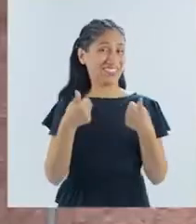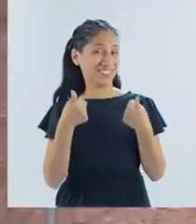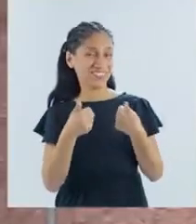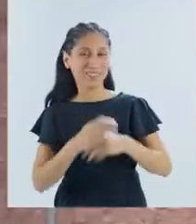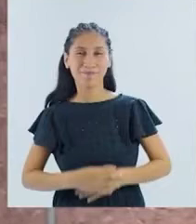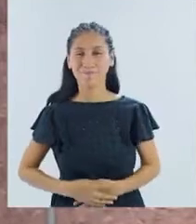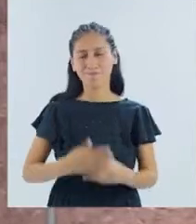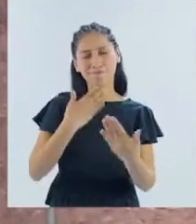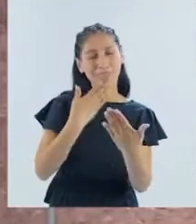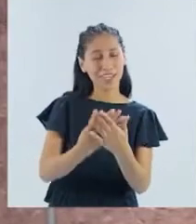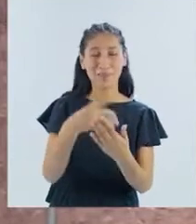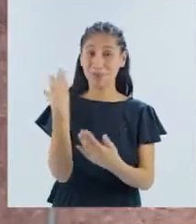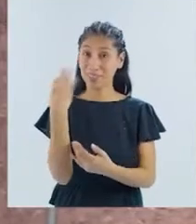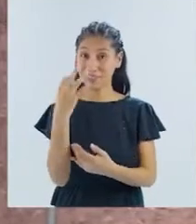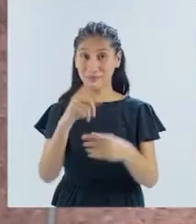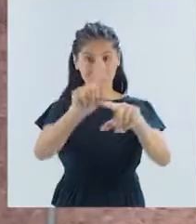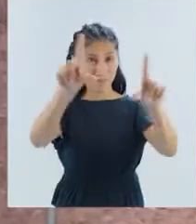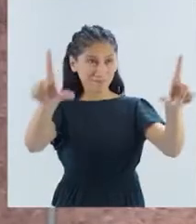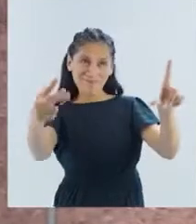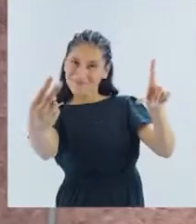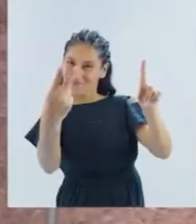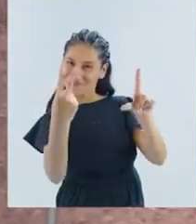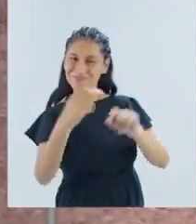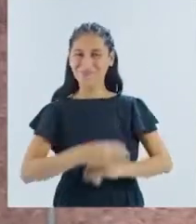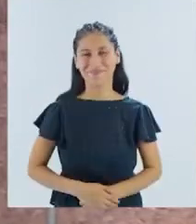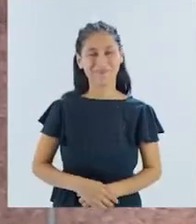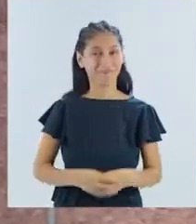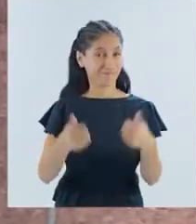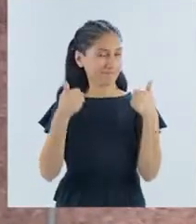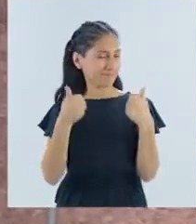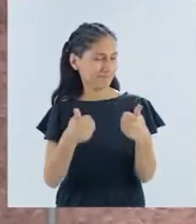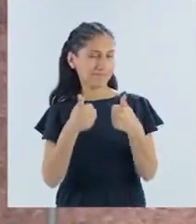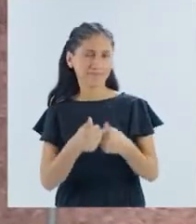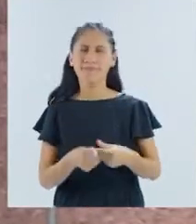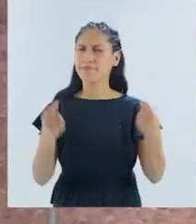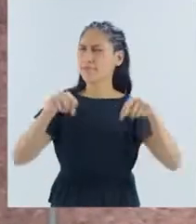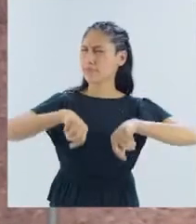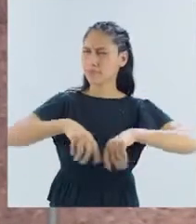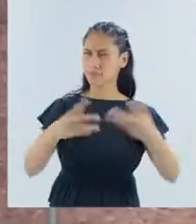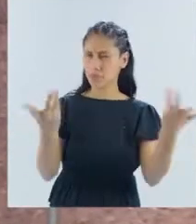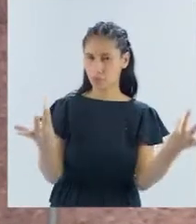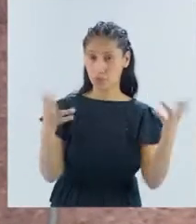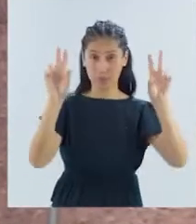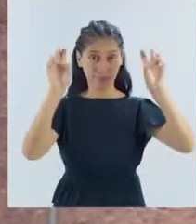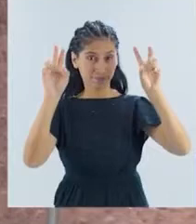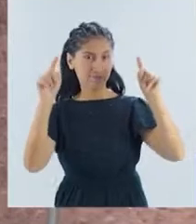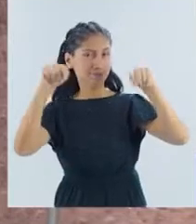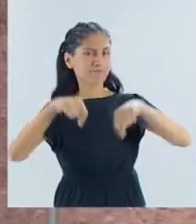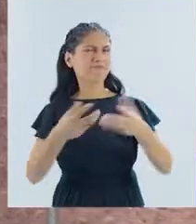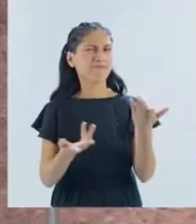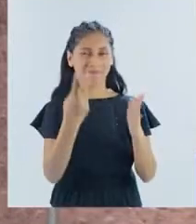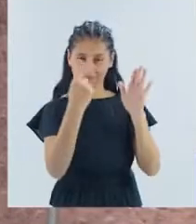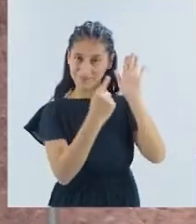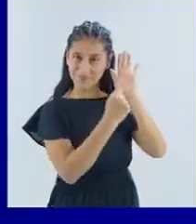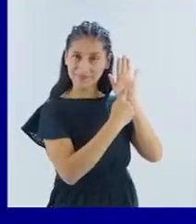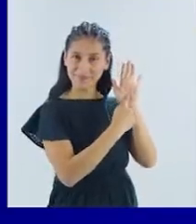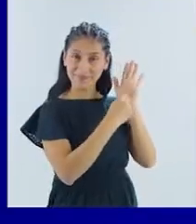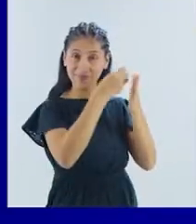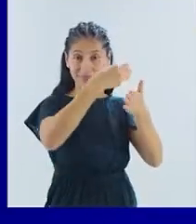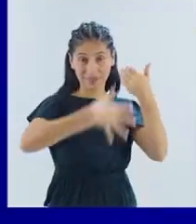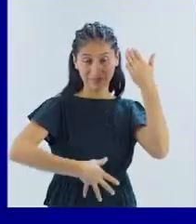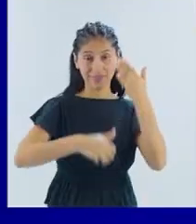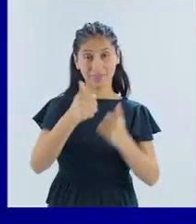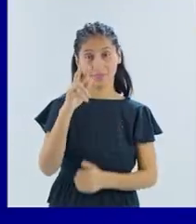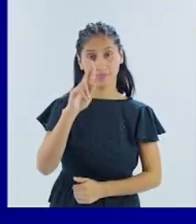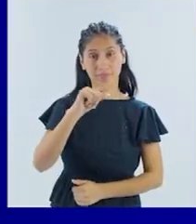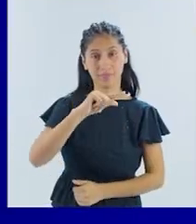frutos. Gracias por estar conectados a la Pre Aprendo en Casa. Muy bien, entonces el tema de hoy es